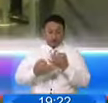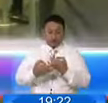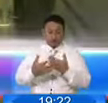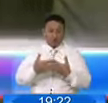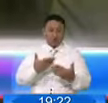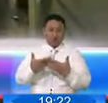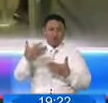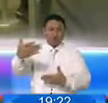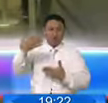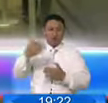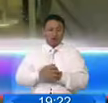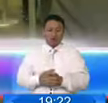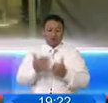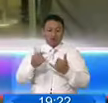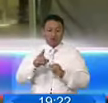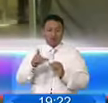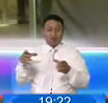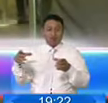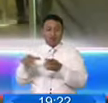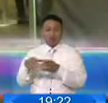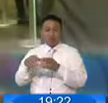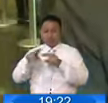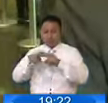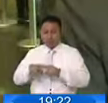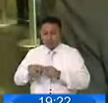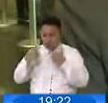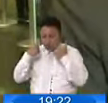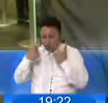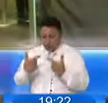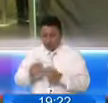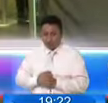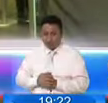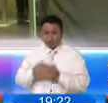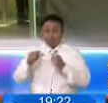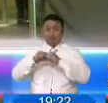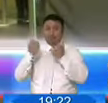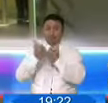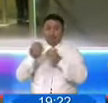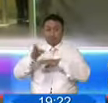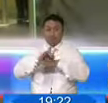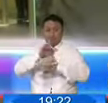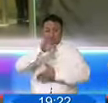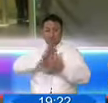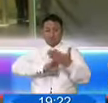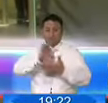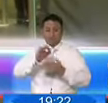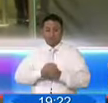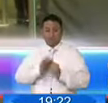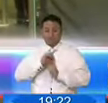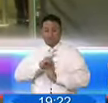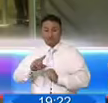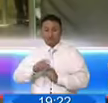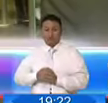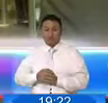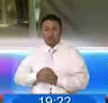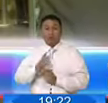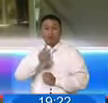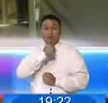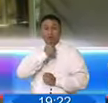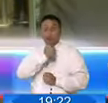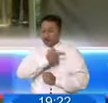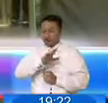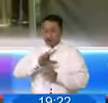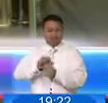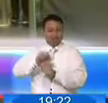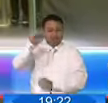por lo tanto este es una comisión de seguimiento toda vez que la asamblea nacional aprobó el levantamiento de la reserva y la